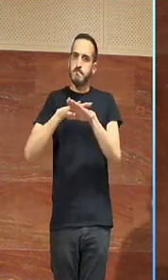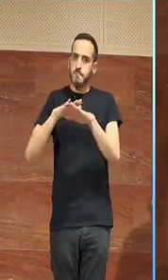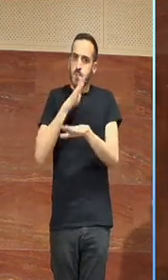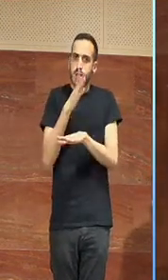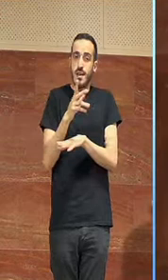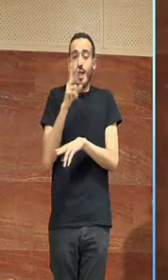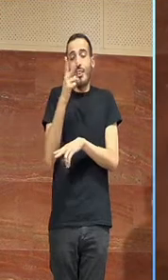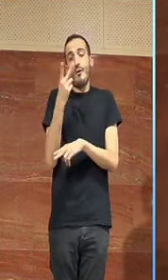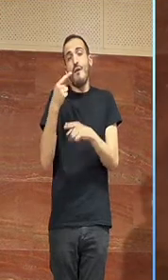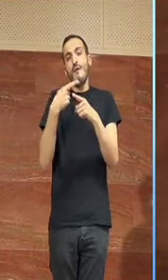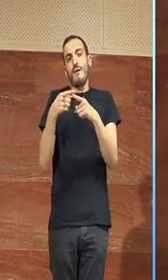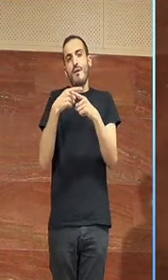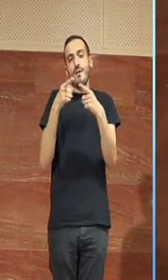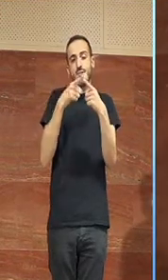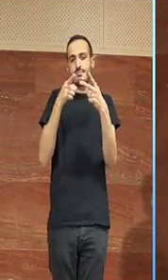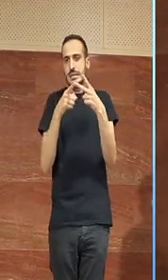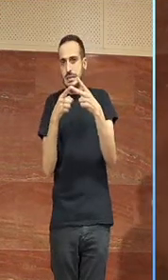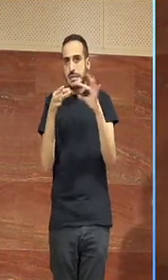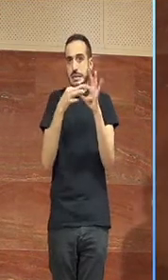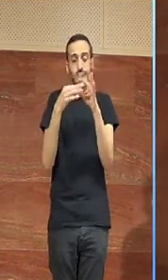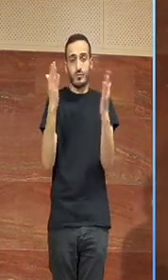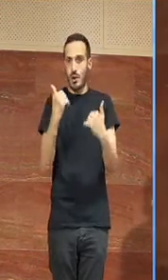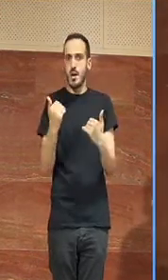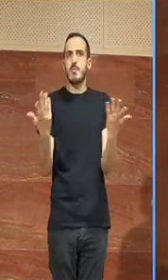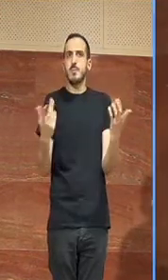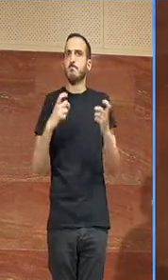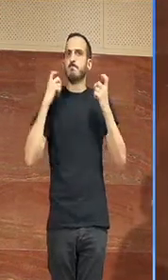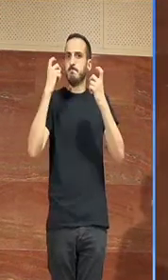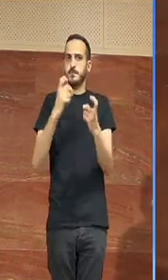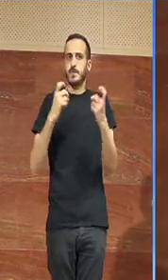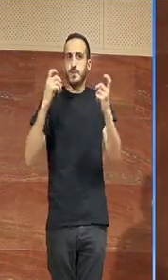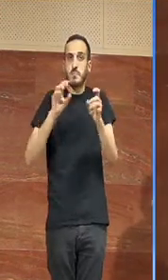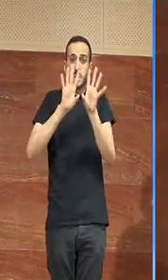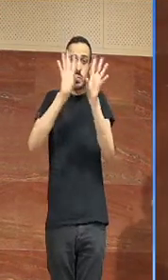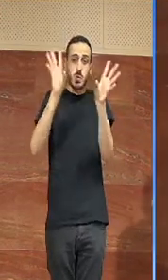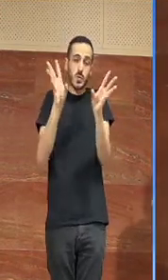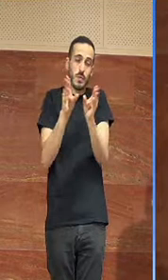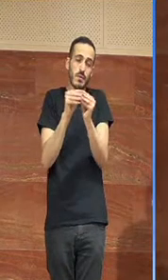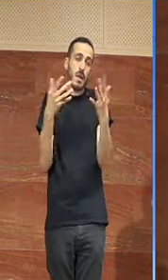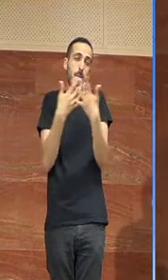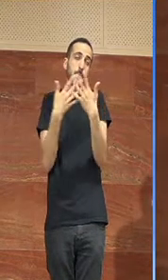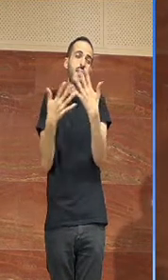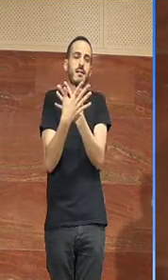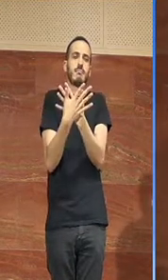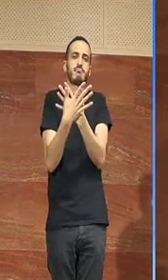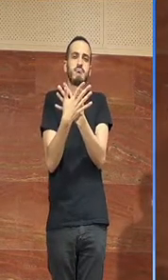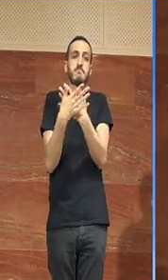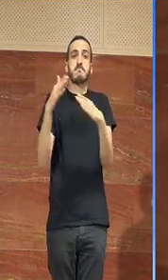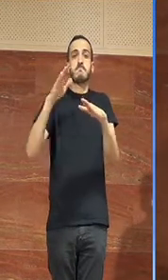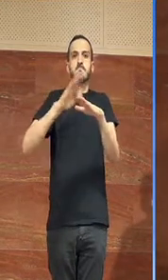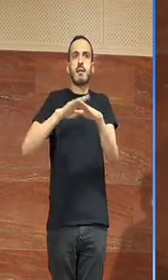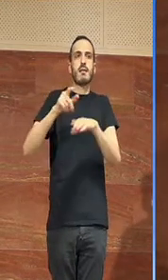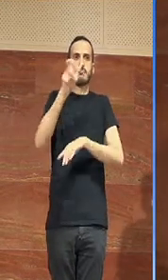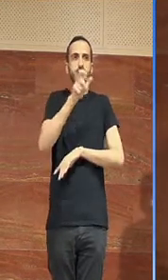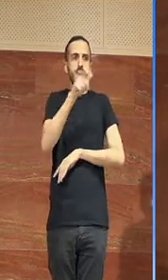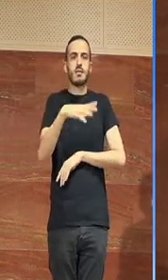dedico probablemente no están casadas en sí, pero yo he intentado hacer una pequeña mezcla para dar a entender lo que